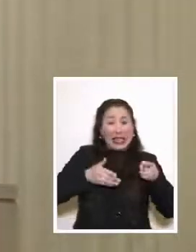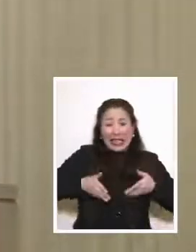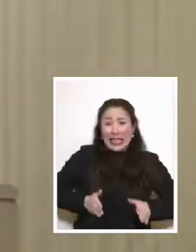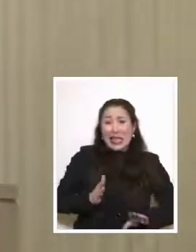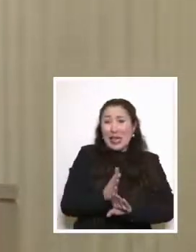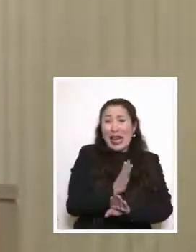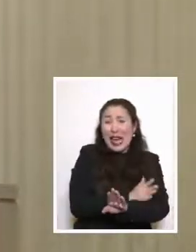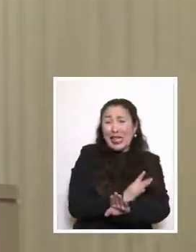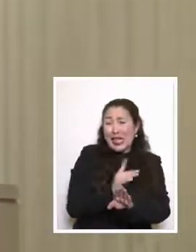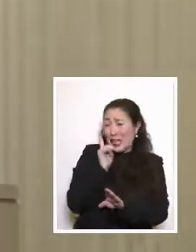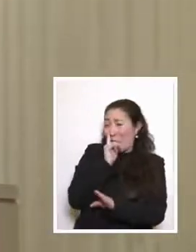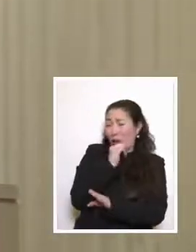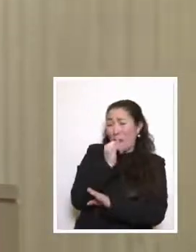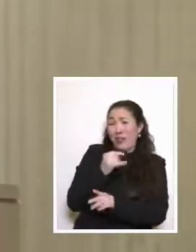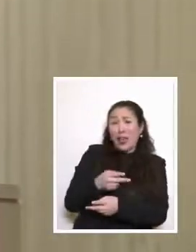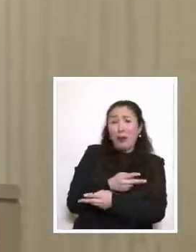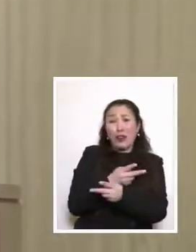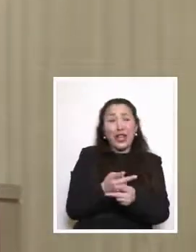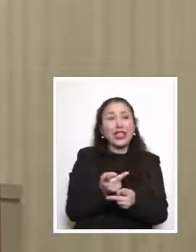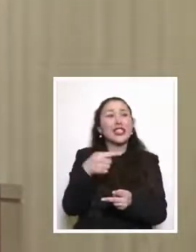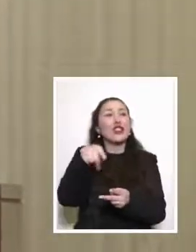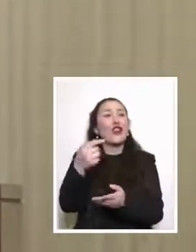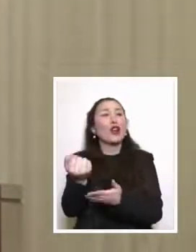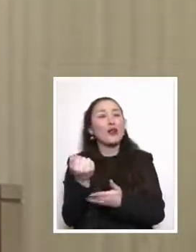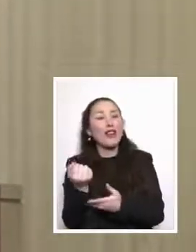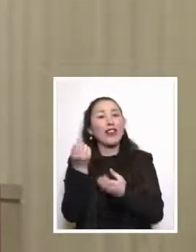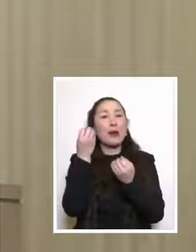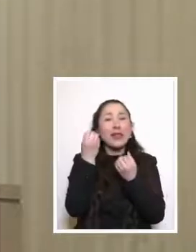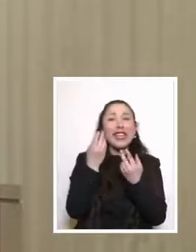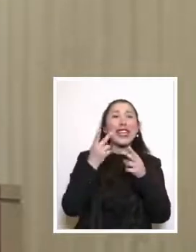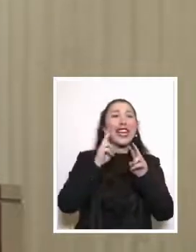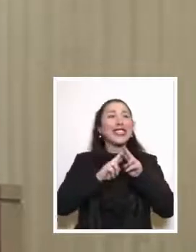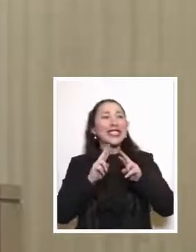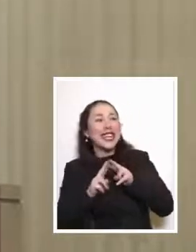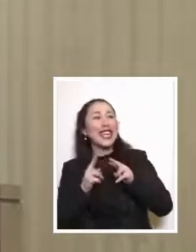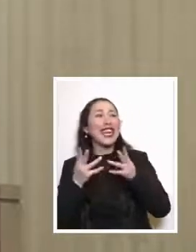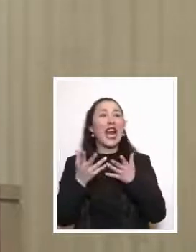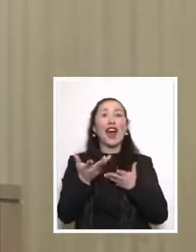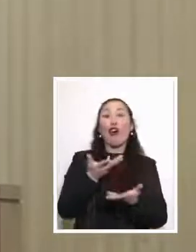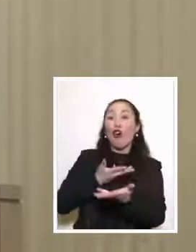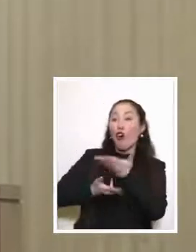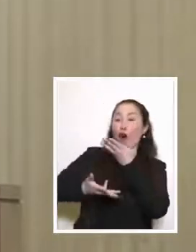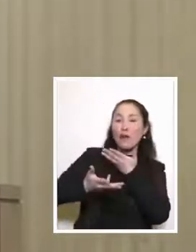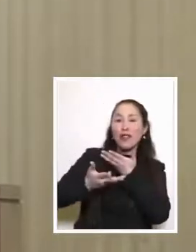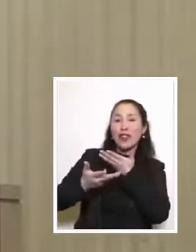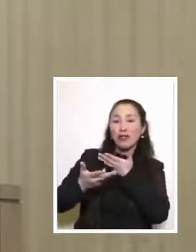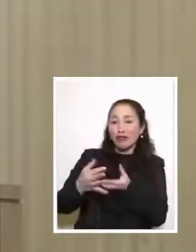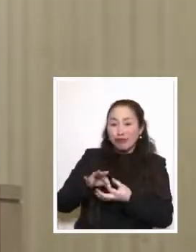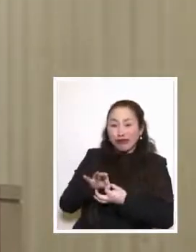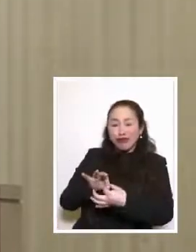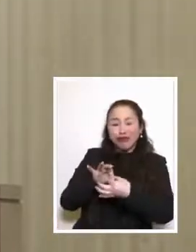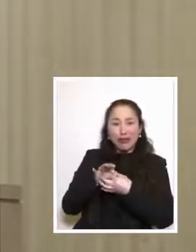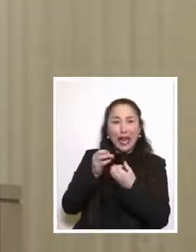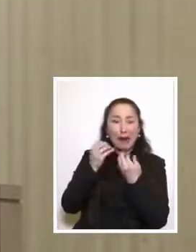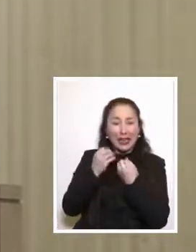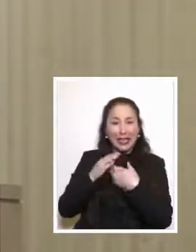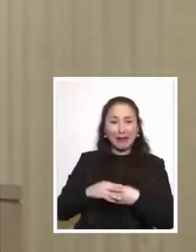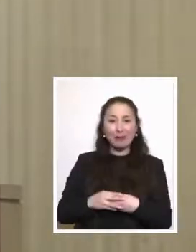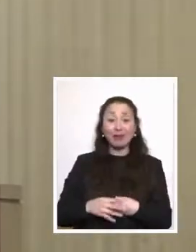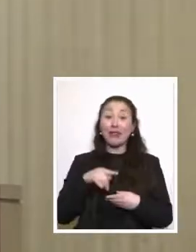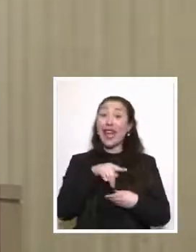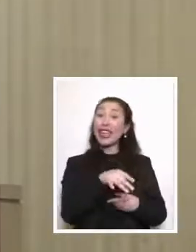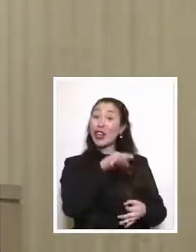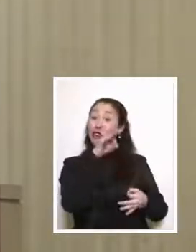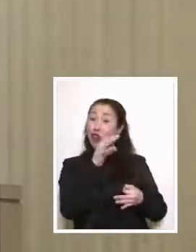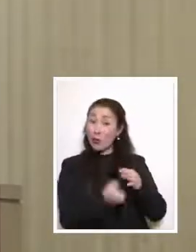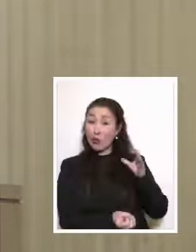a aprender a ser, a saber, ¿no?, aprender a ser, ¿no?, aprender a convivir juntos. Este nuevo informe, este